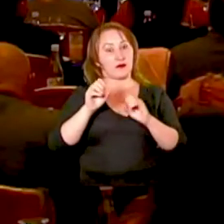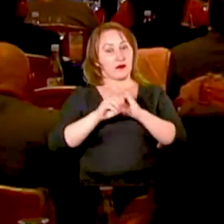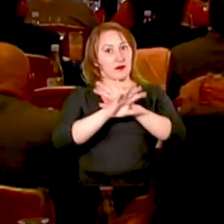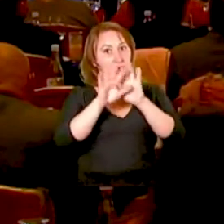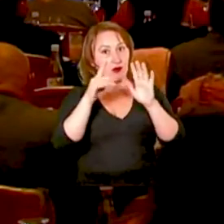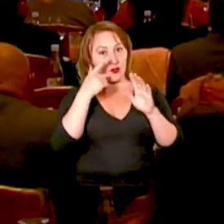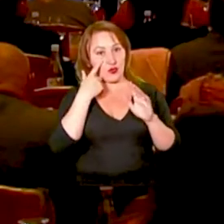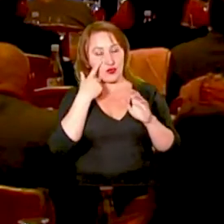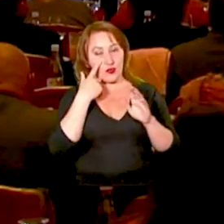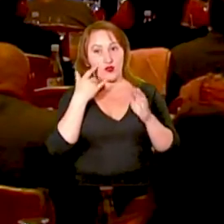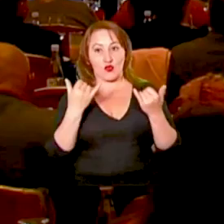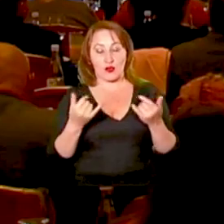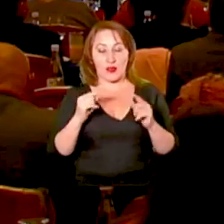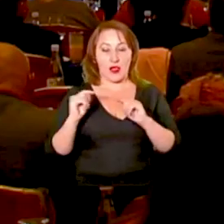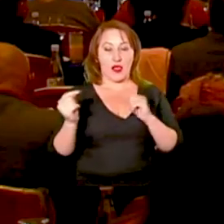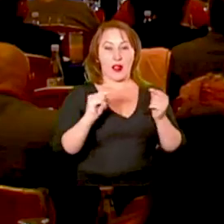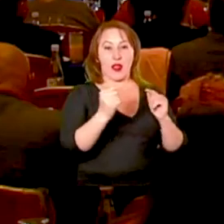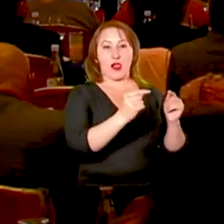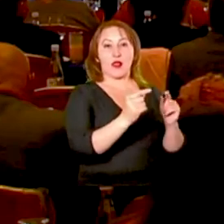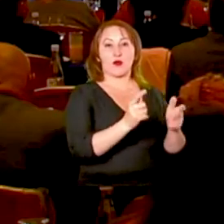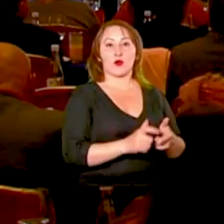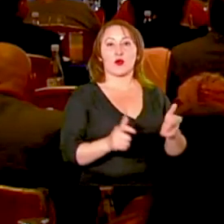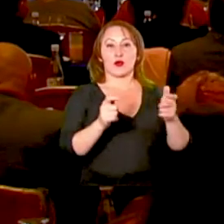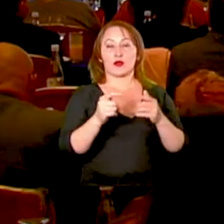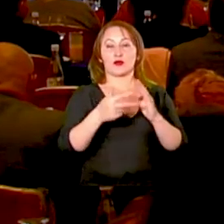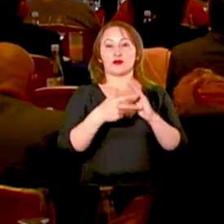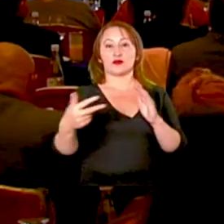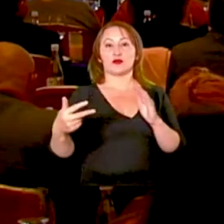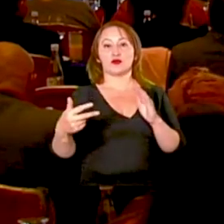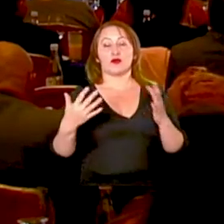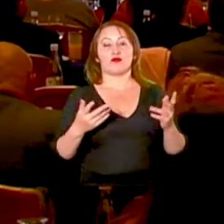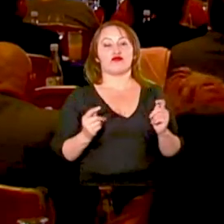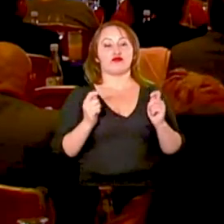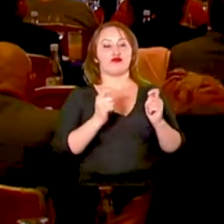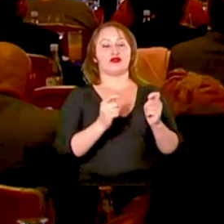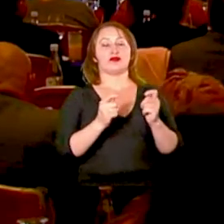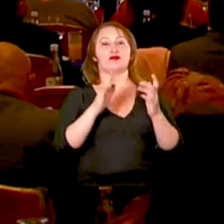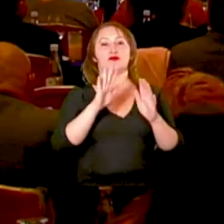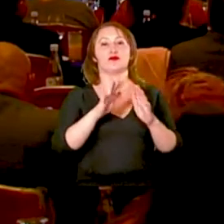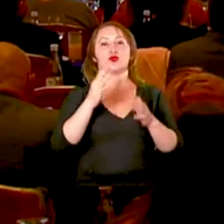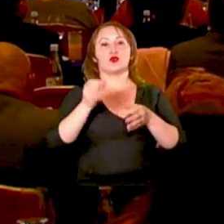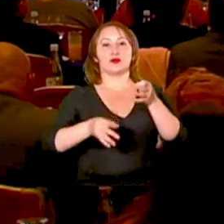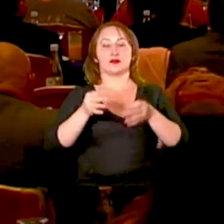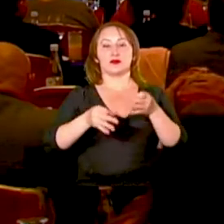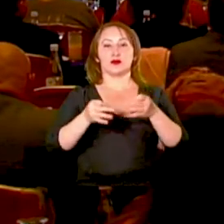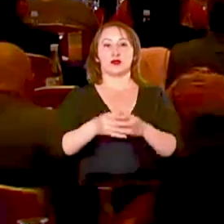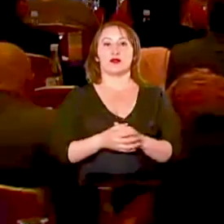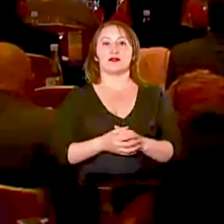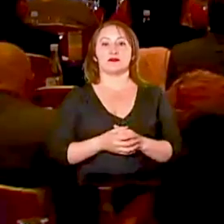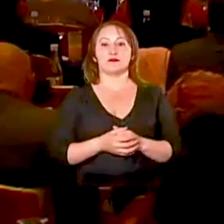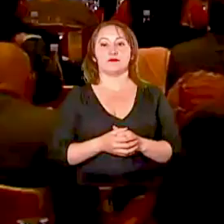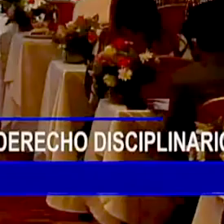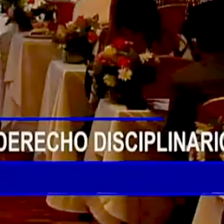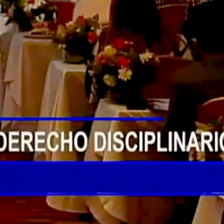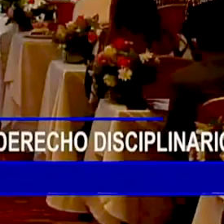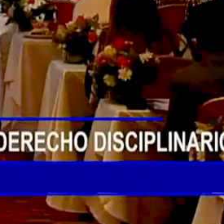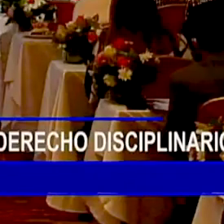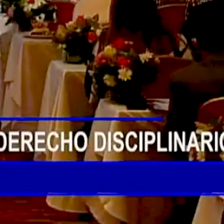señalarlo, hoy se está discutiendo en la Corte Constitucional si la atribución de facultades jurisdiccionales es y